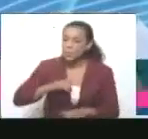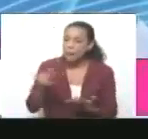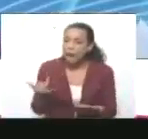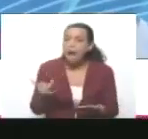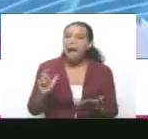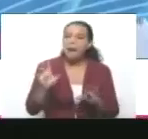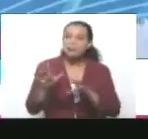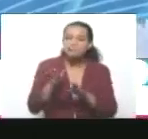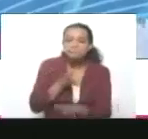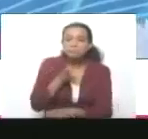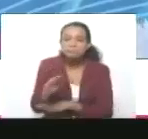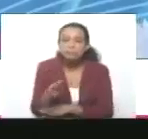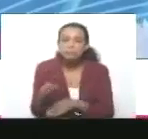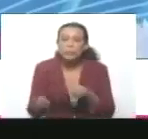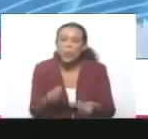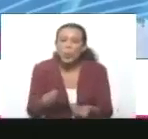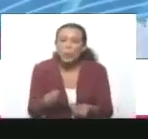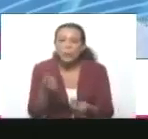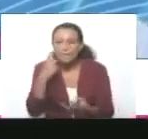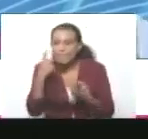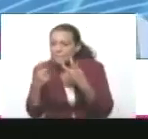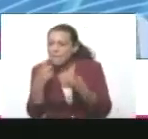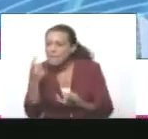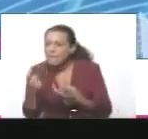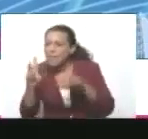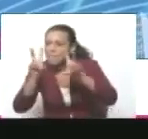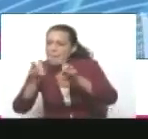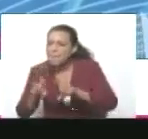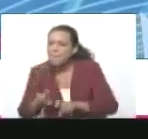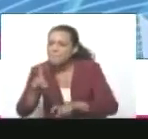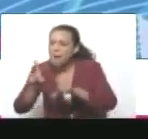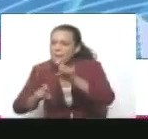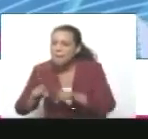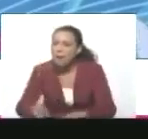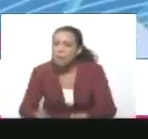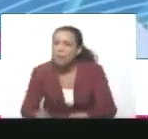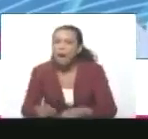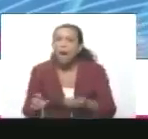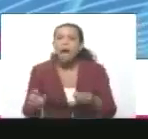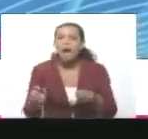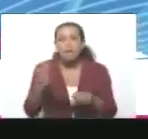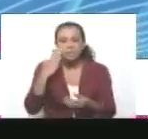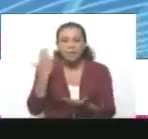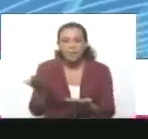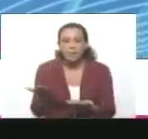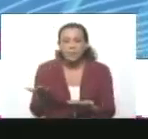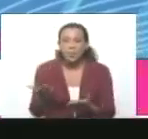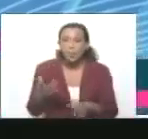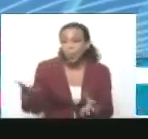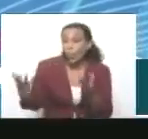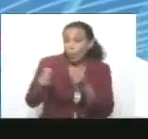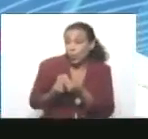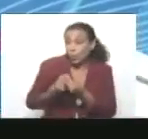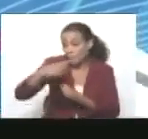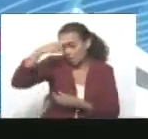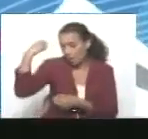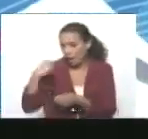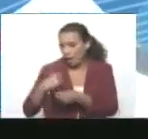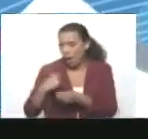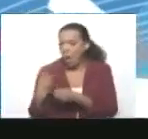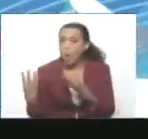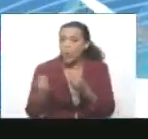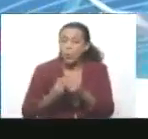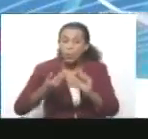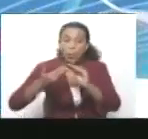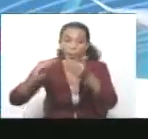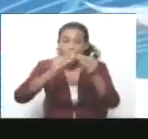comando presidencial, luego el puesto de comando ministerial y luego los puestos de comando de las diferentes ideológicas, con la clase obrera, la clase trabajadora y de la mano